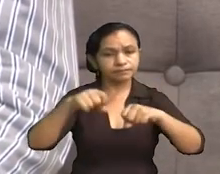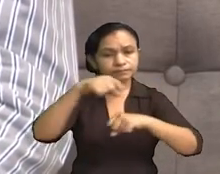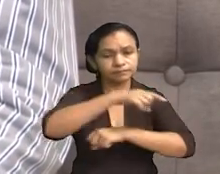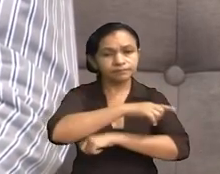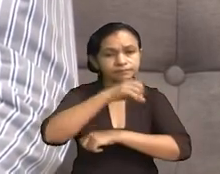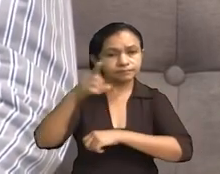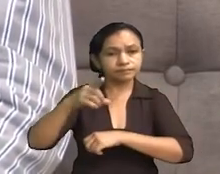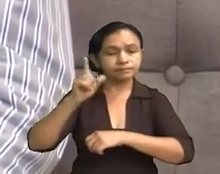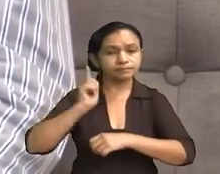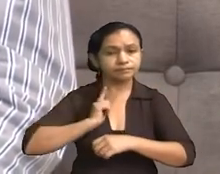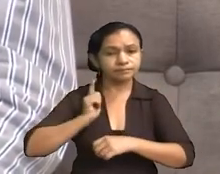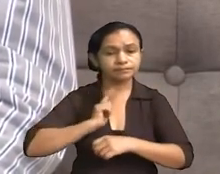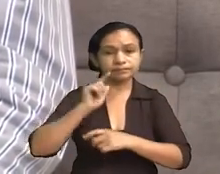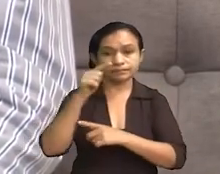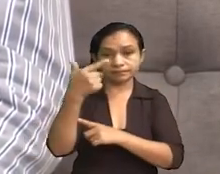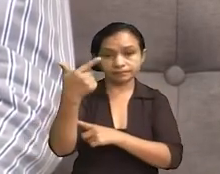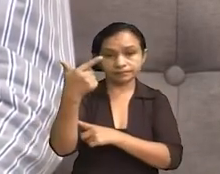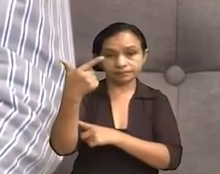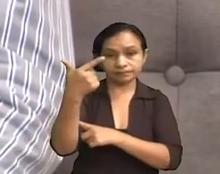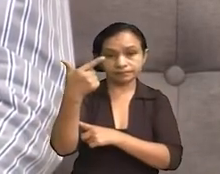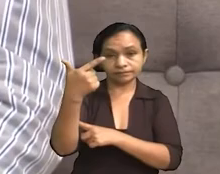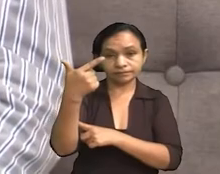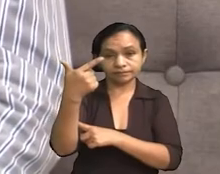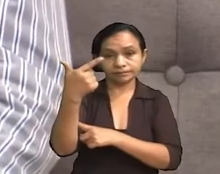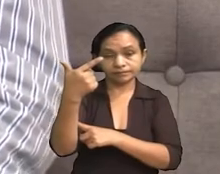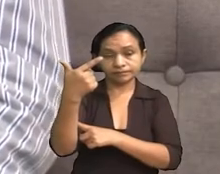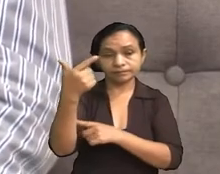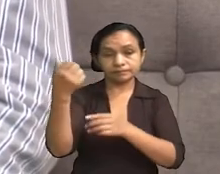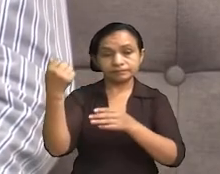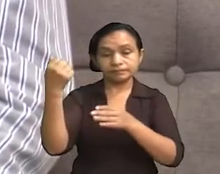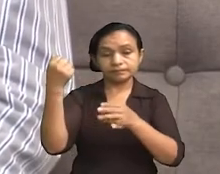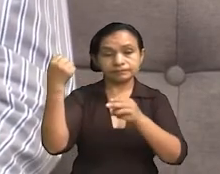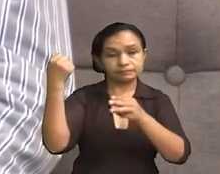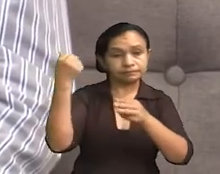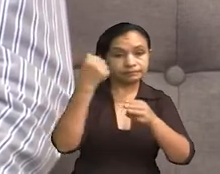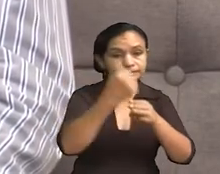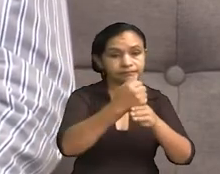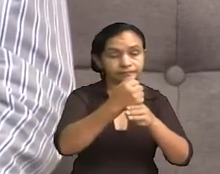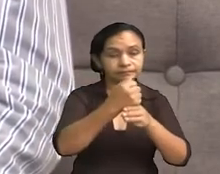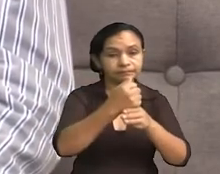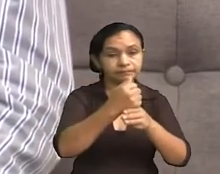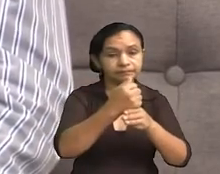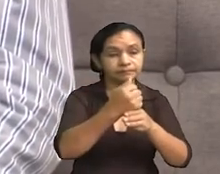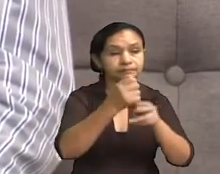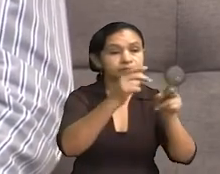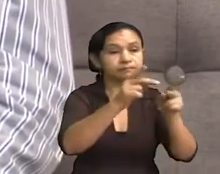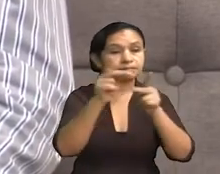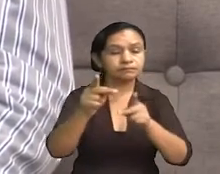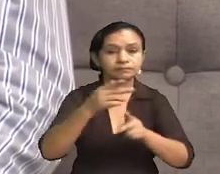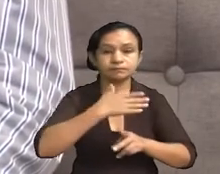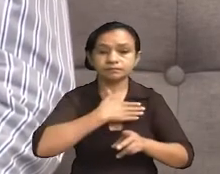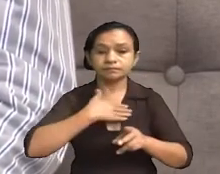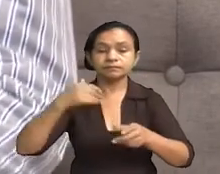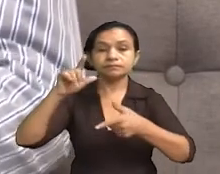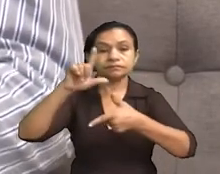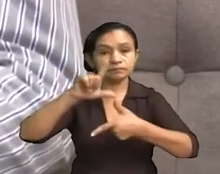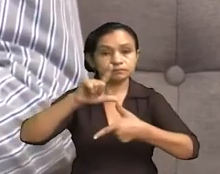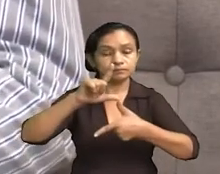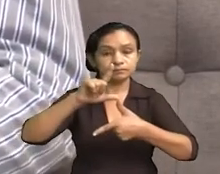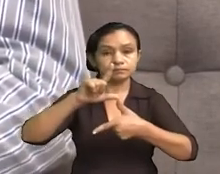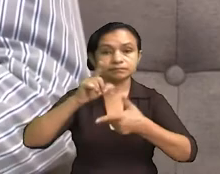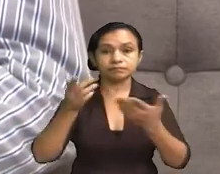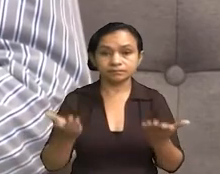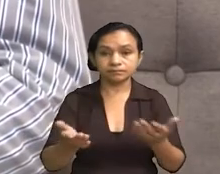tener 7 homicidios por cada 100.000 habitantes. Ese indicador es de los mejores de América Latina. Claro. Es